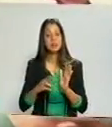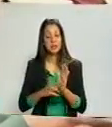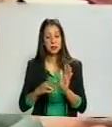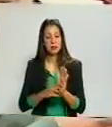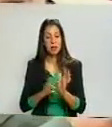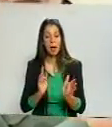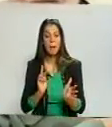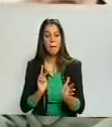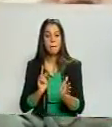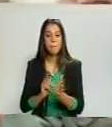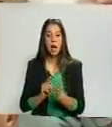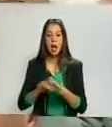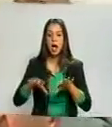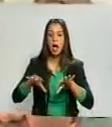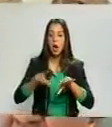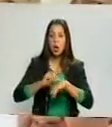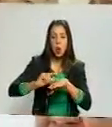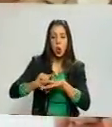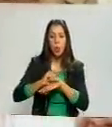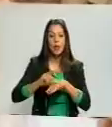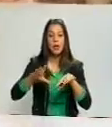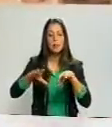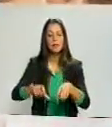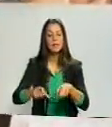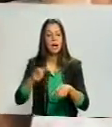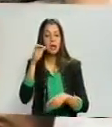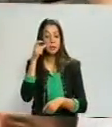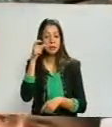y la hegemonía del Estado